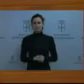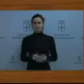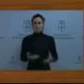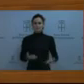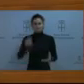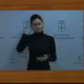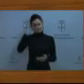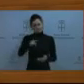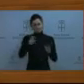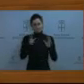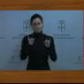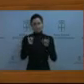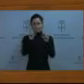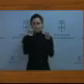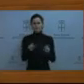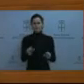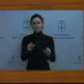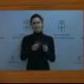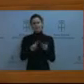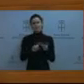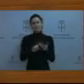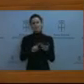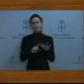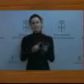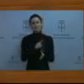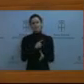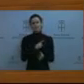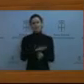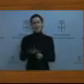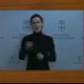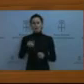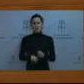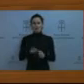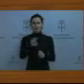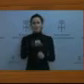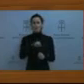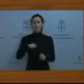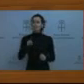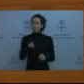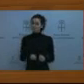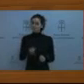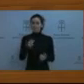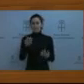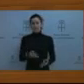existen distintos modelos de explotación incluso dentro de la propia comunidad autónoma. Seguro que conocen